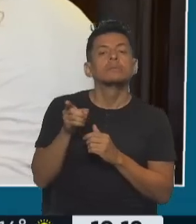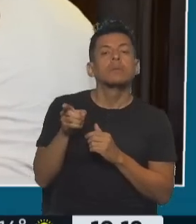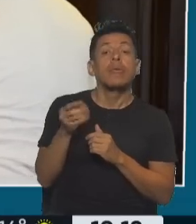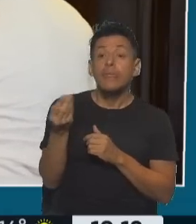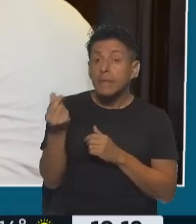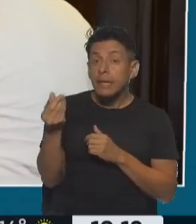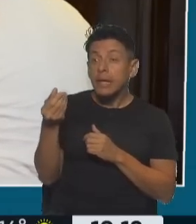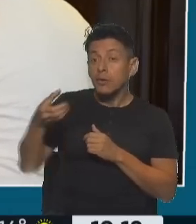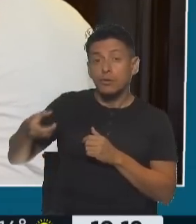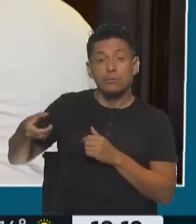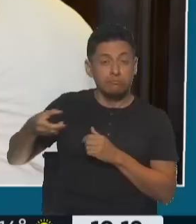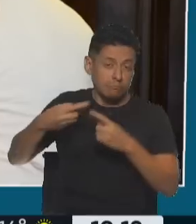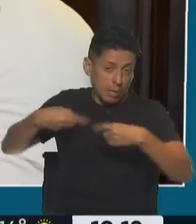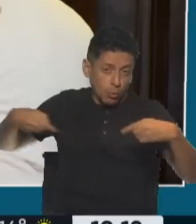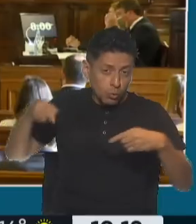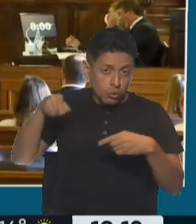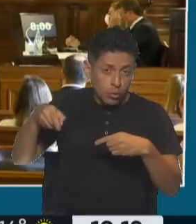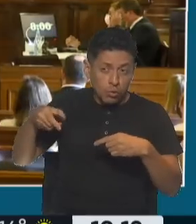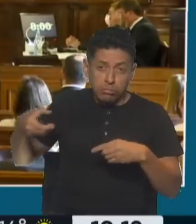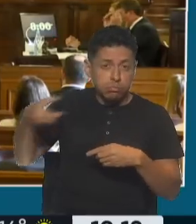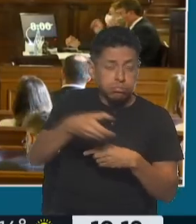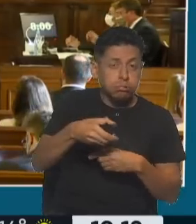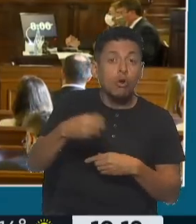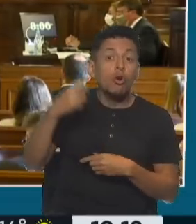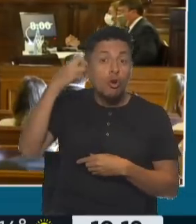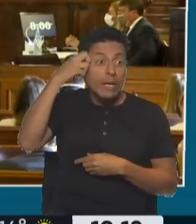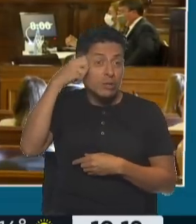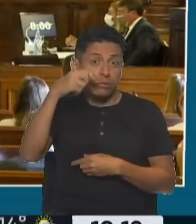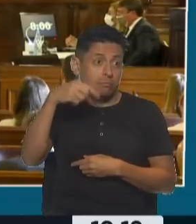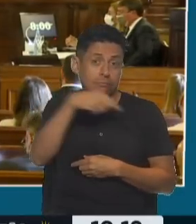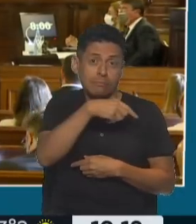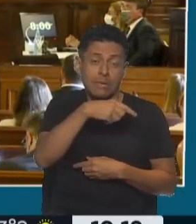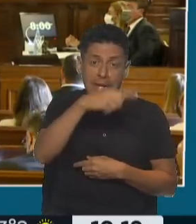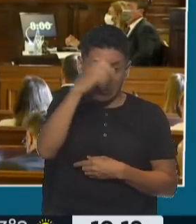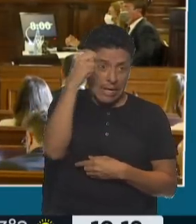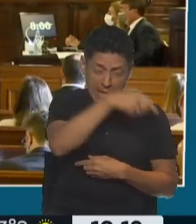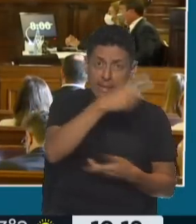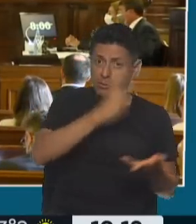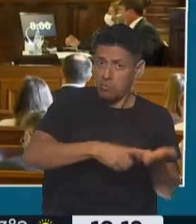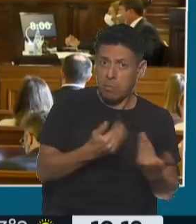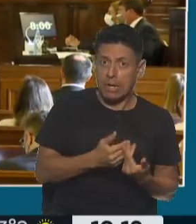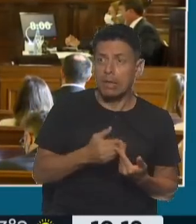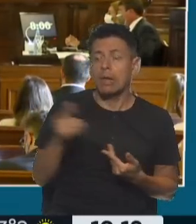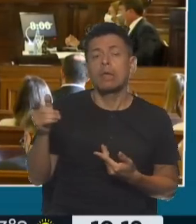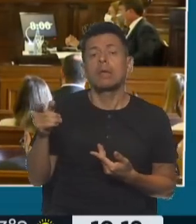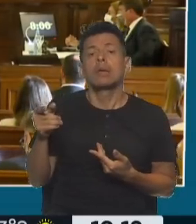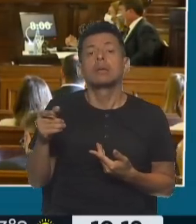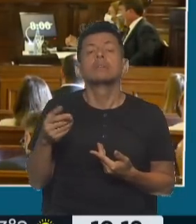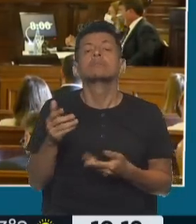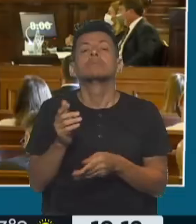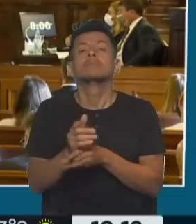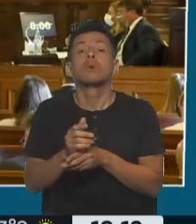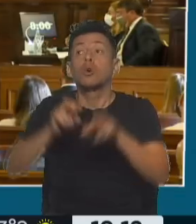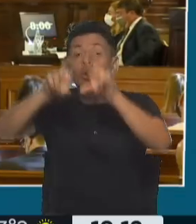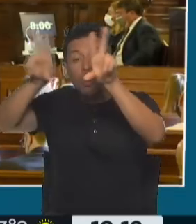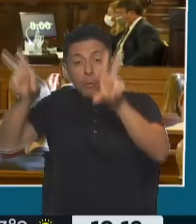dinero, de recursos que solo el Congreso de la Nación puede disponer de recursos públicos. ¿Usted habla del porcentaje puntual de